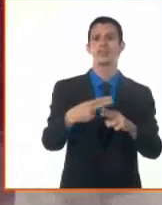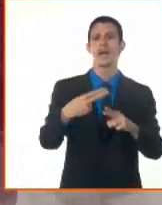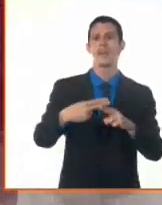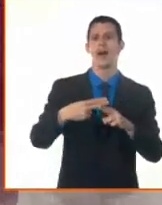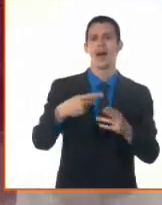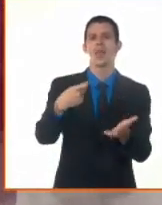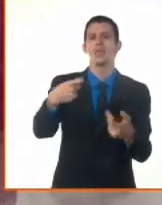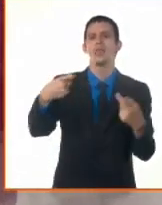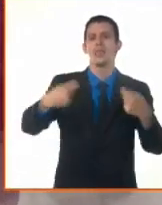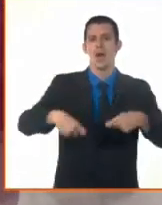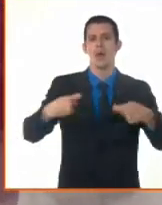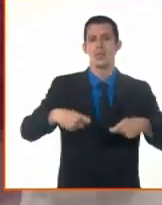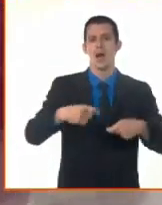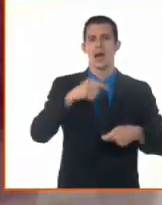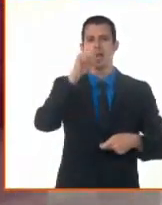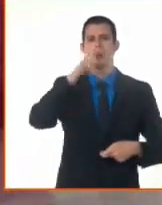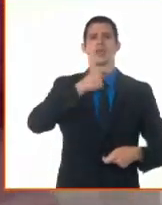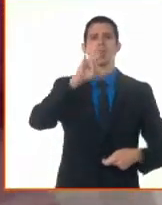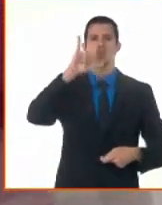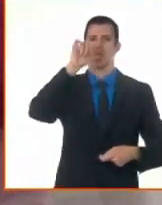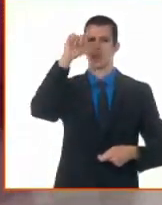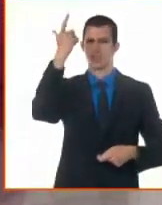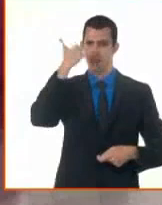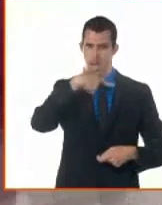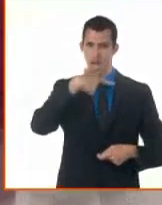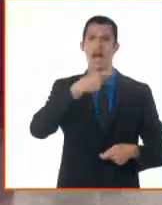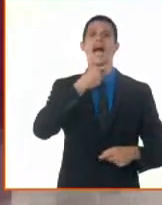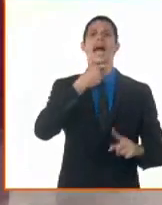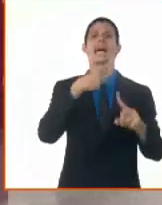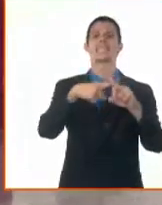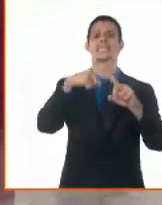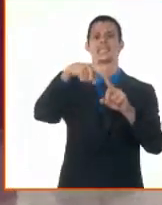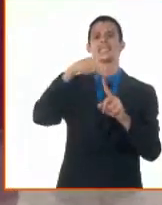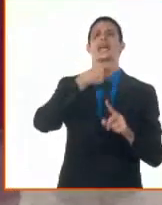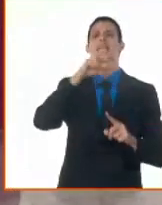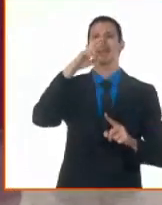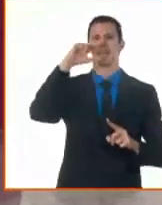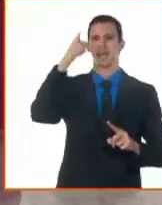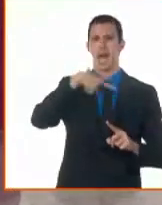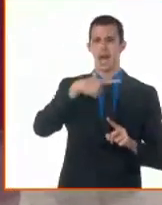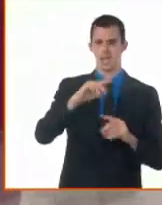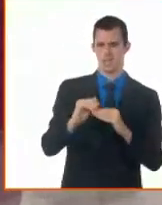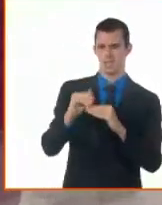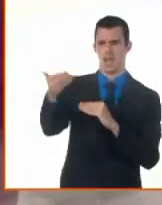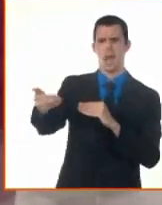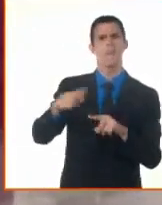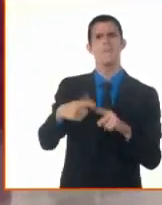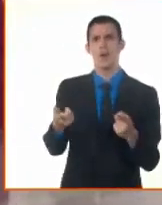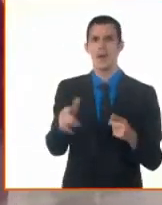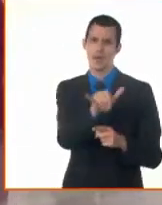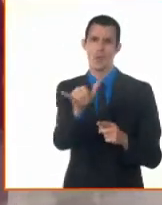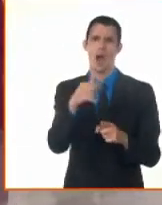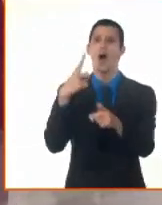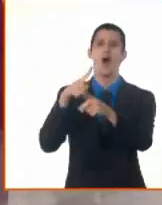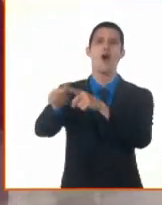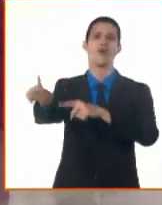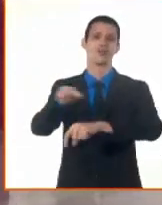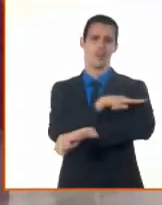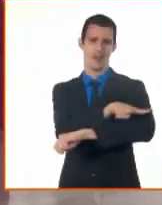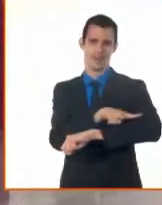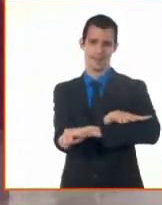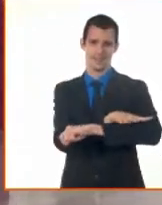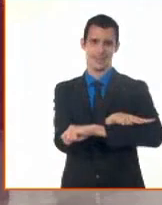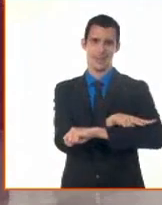Caribe acondicionar la logística precisamente para las cadenas productivas también